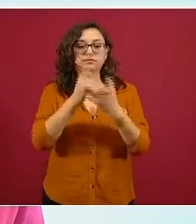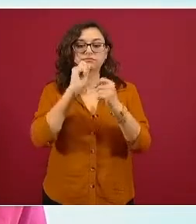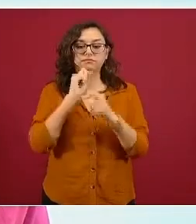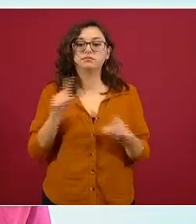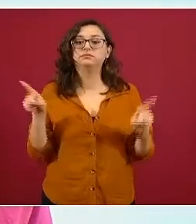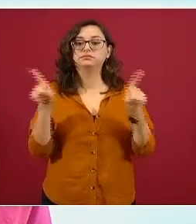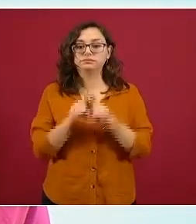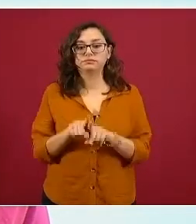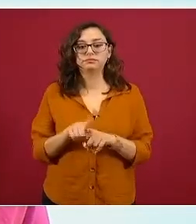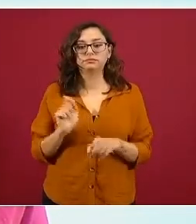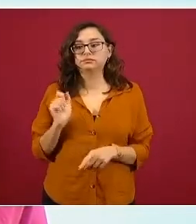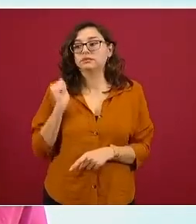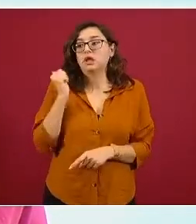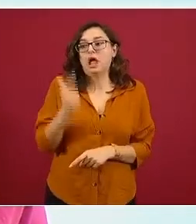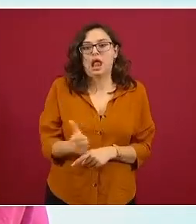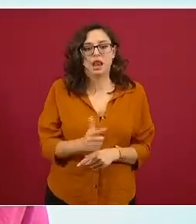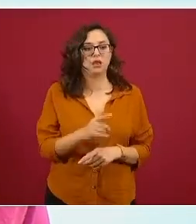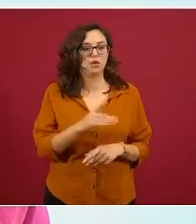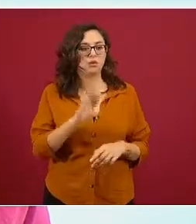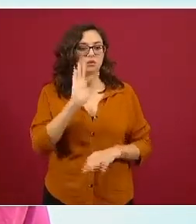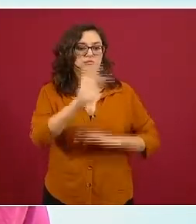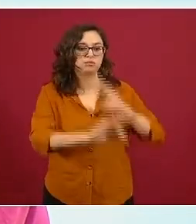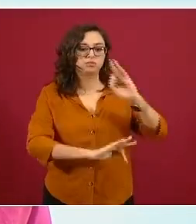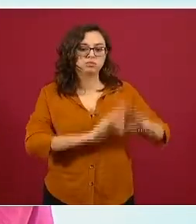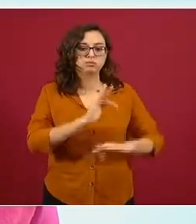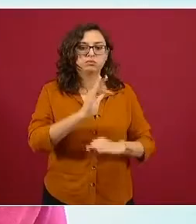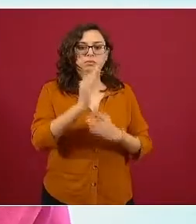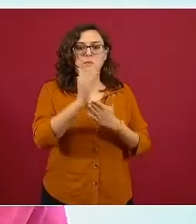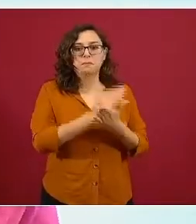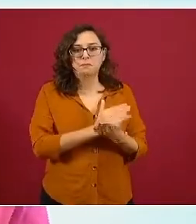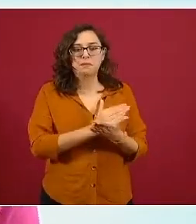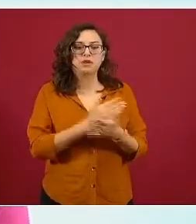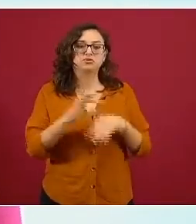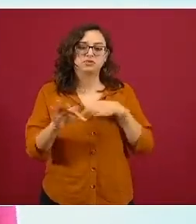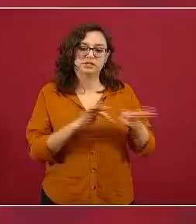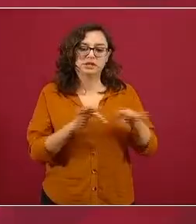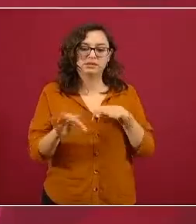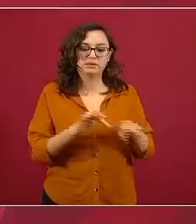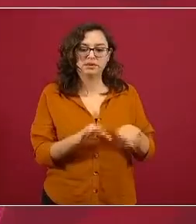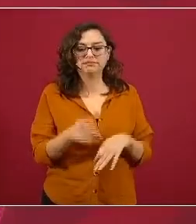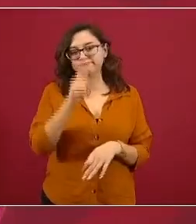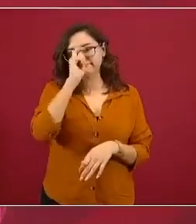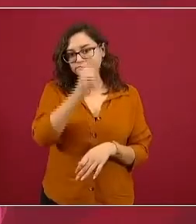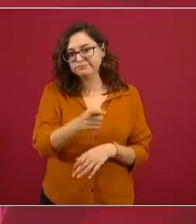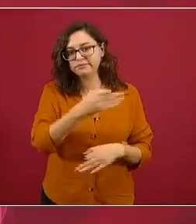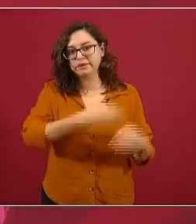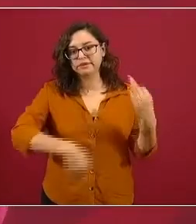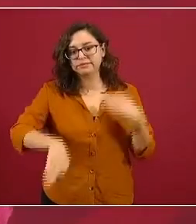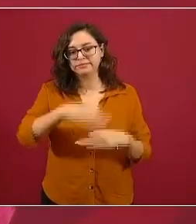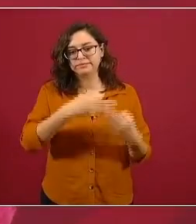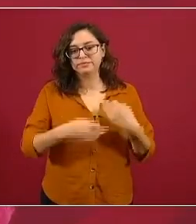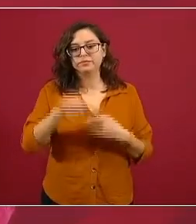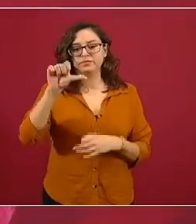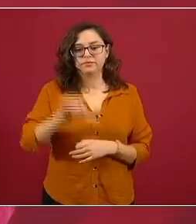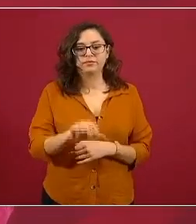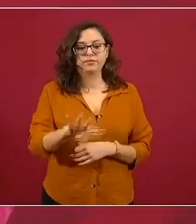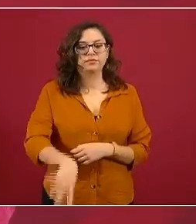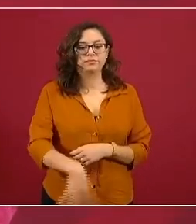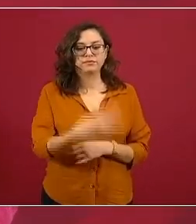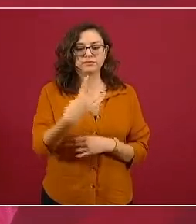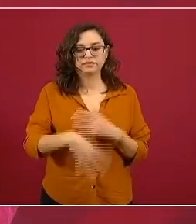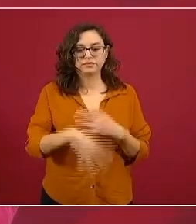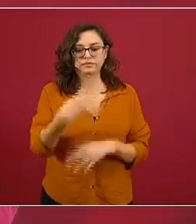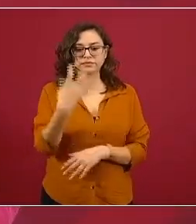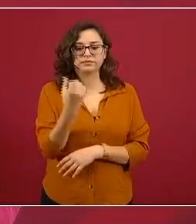aliviamos en algo el trabajo del personal de salud. Así es que vaya este homenaje nuevamente este 14 de septiembre